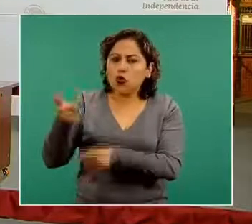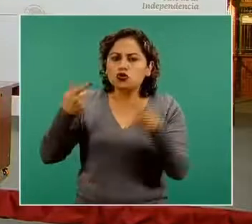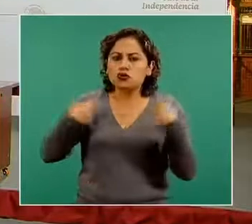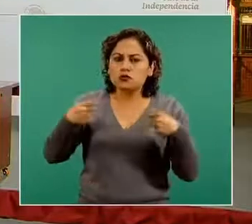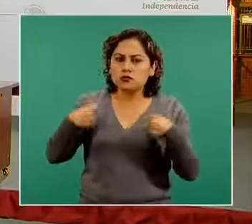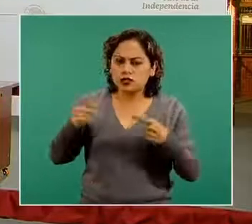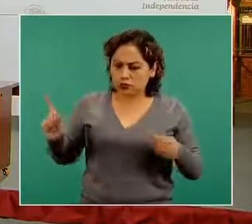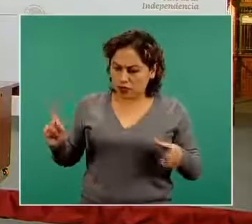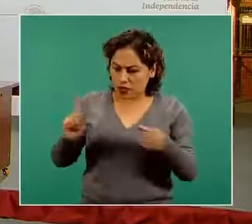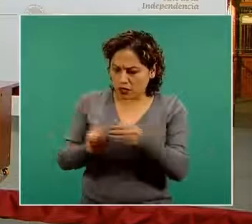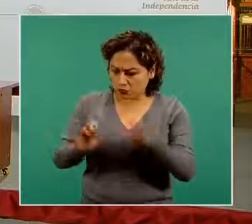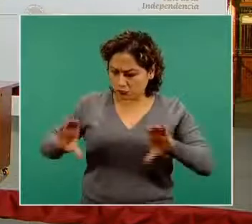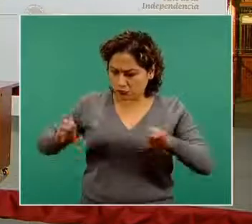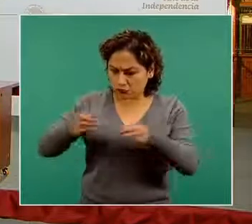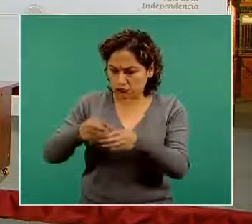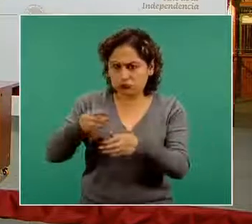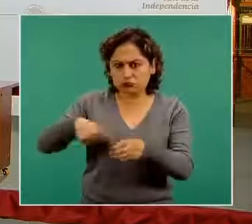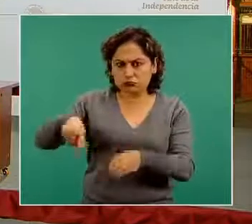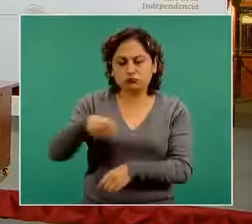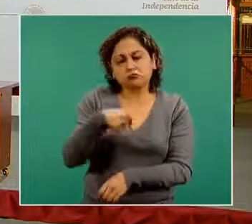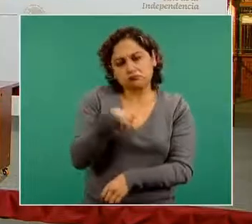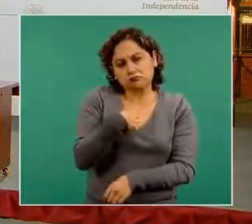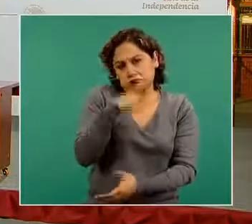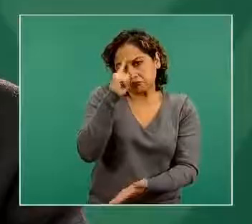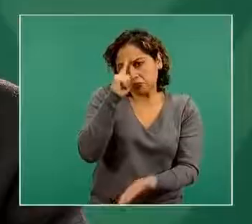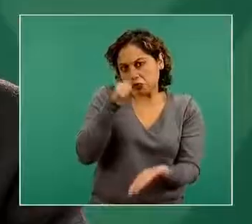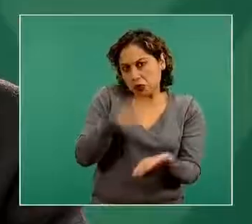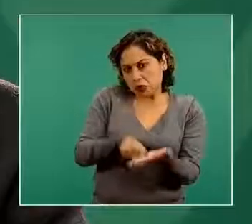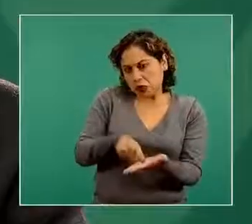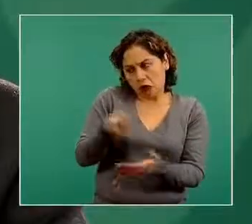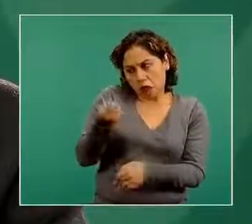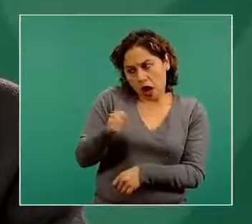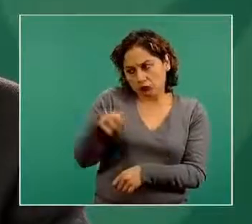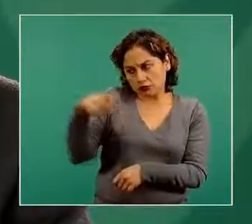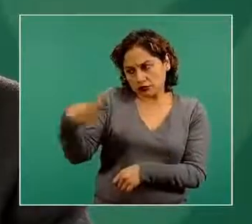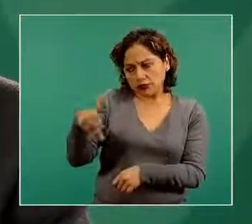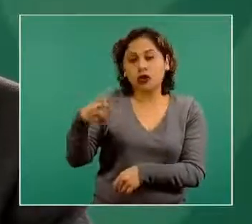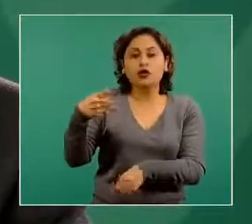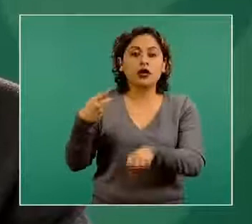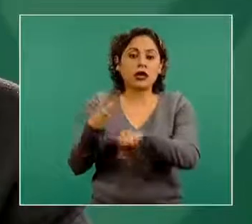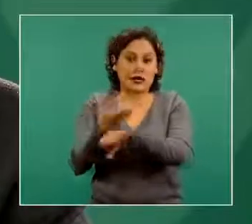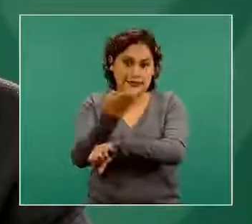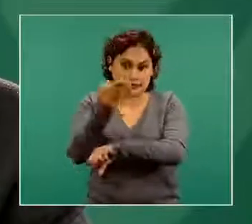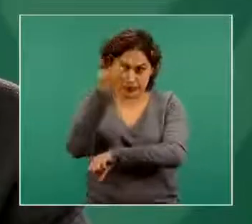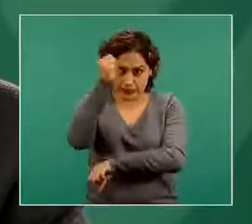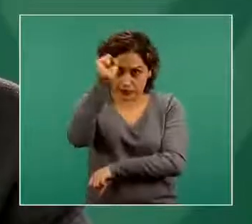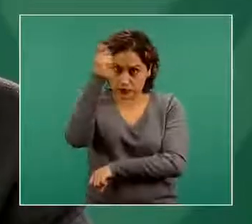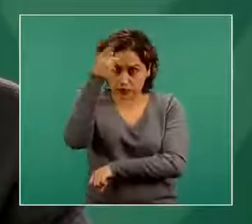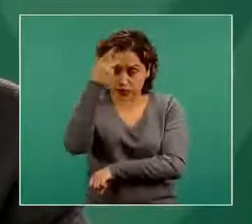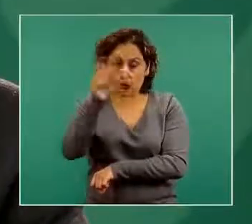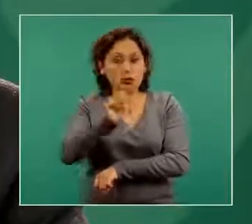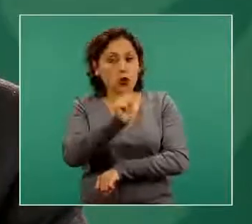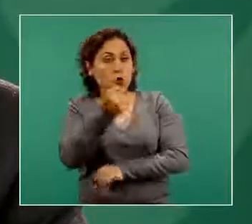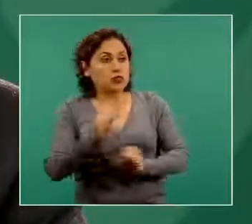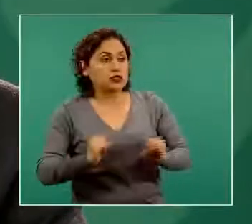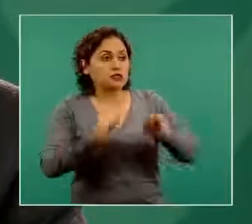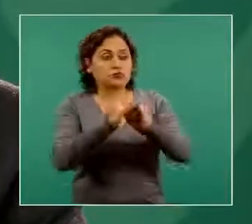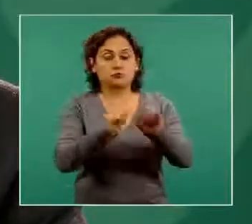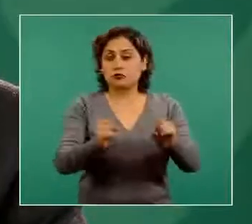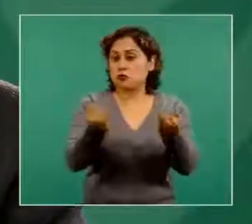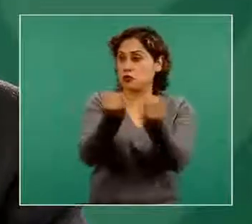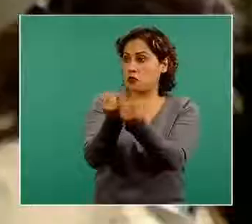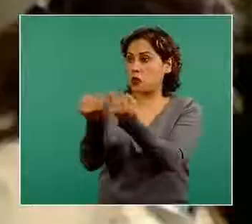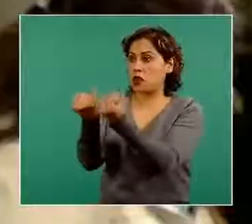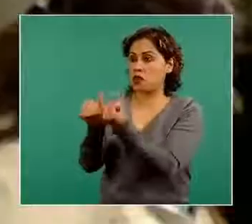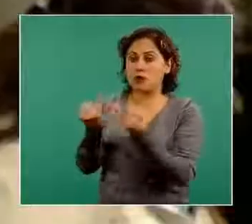equipos y yo confío, espero que así será también en el caso de San Luis y en el caso de cualquier otra institución y de cualquier otra entidad